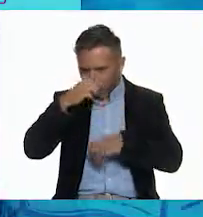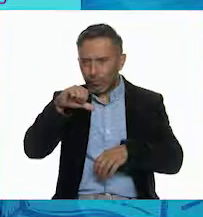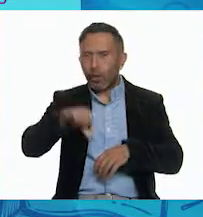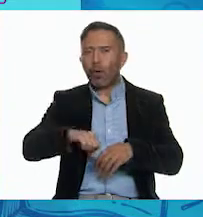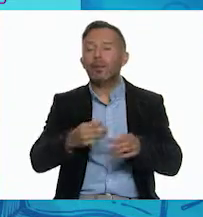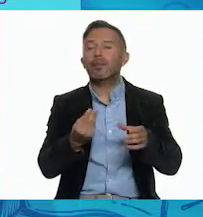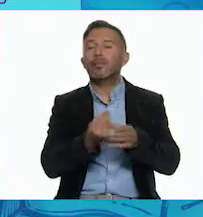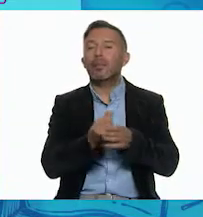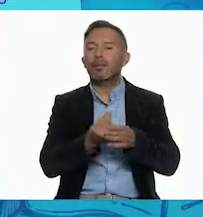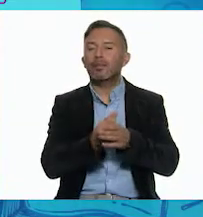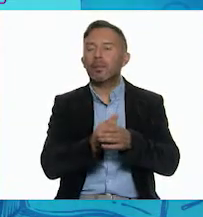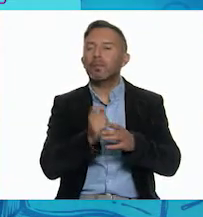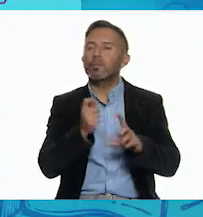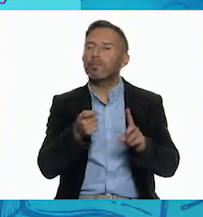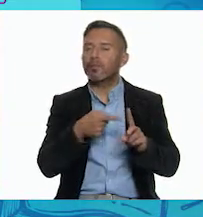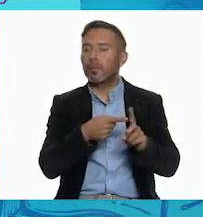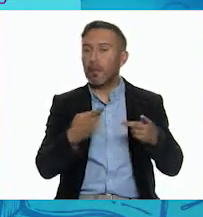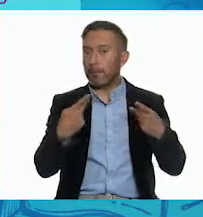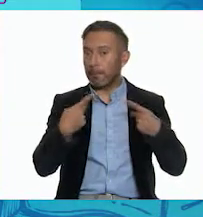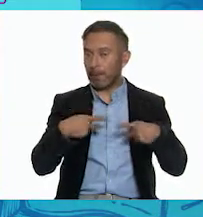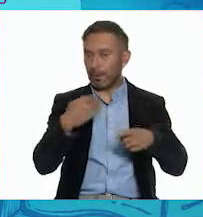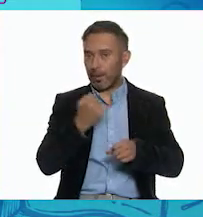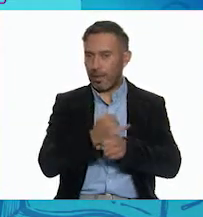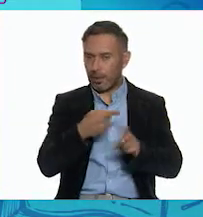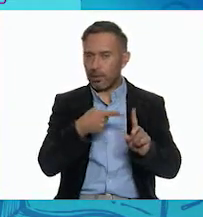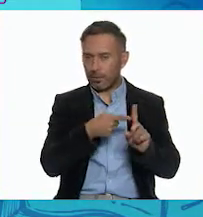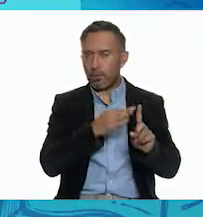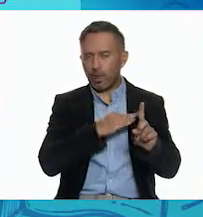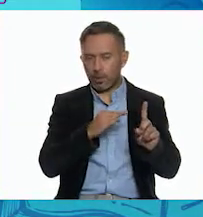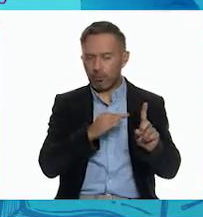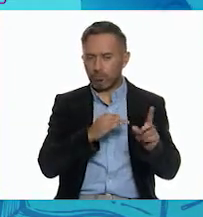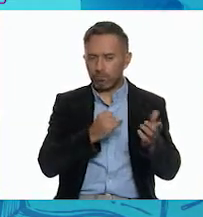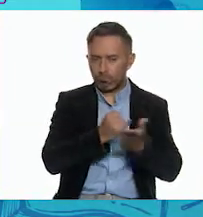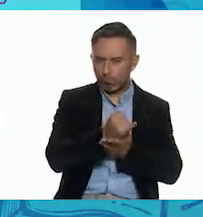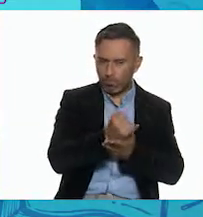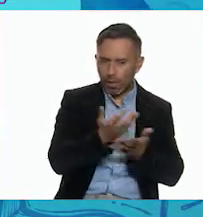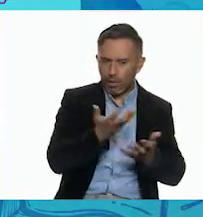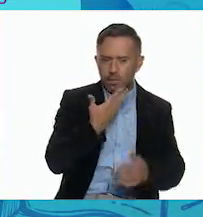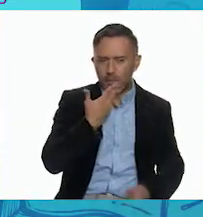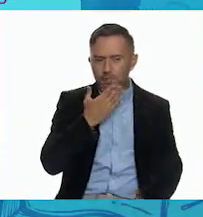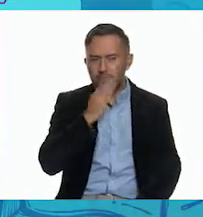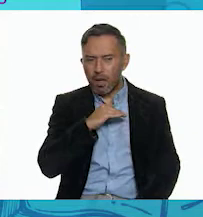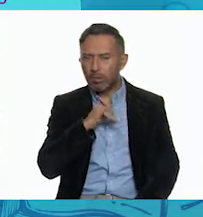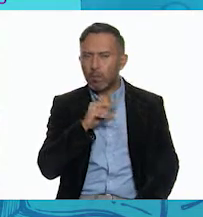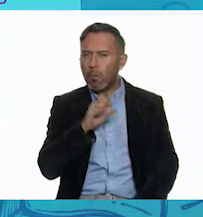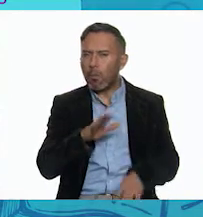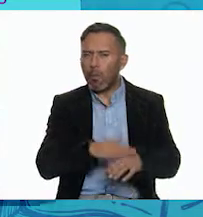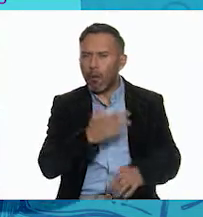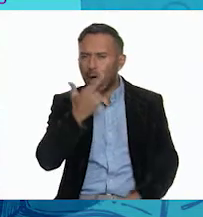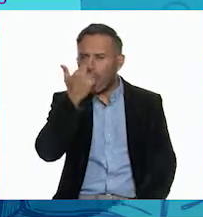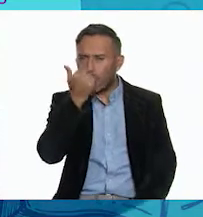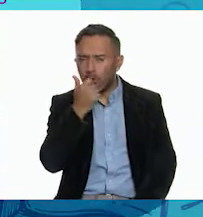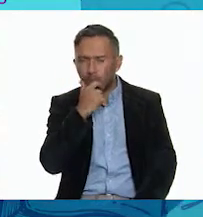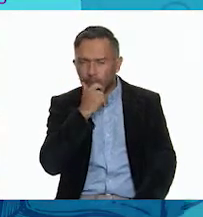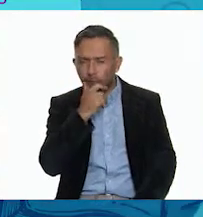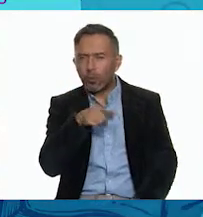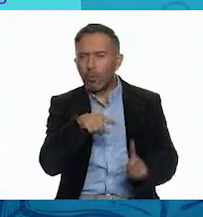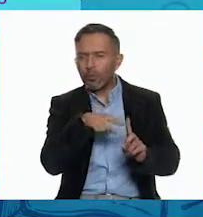situaciones que motivan a los personajes a actuar de cierta manera, en sus relaciones y en el ambiente de la